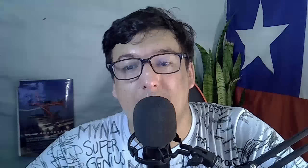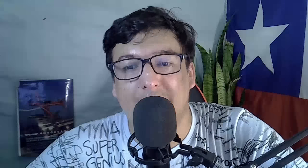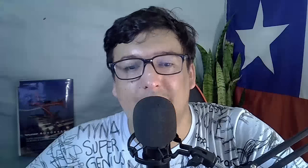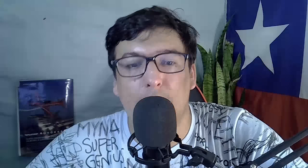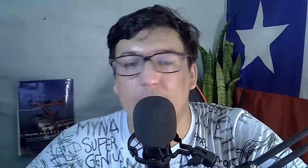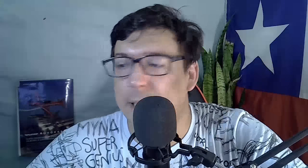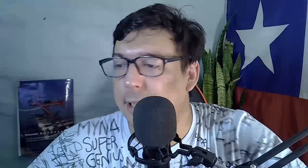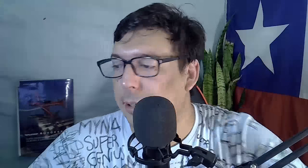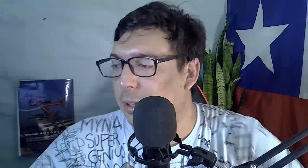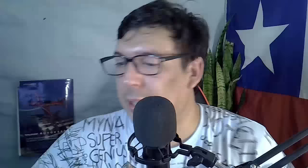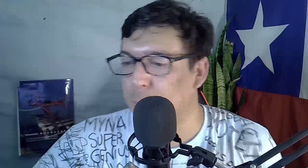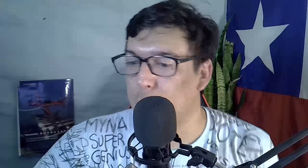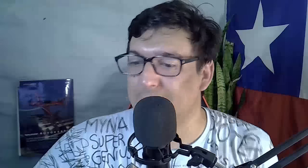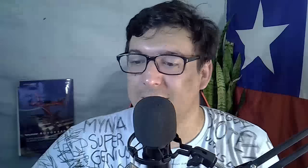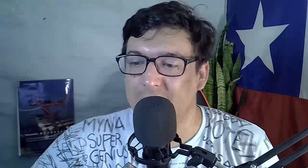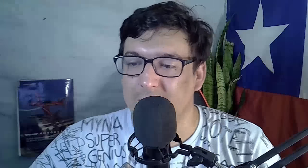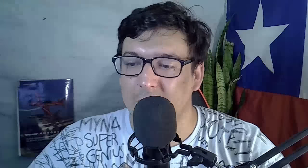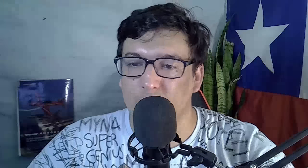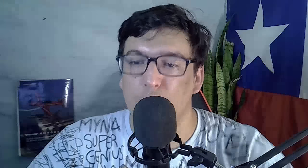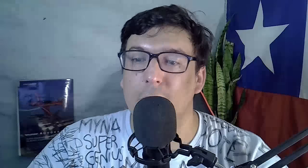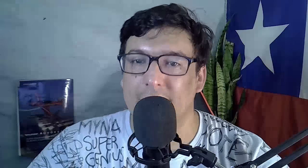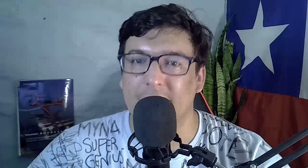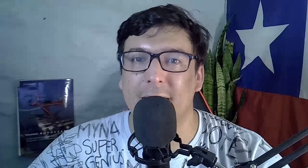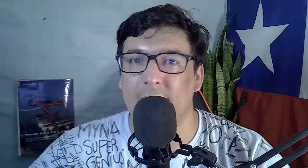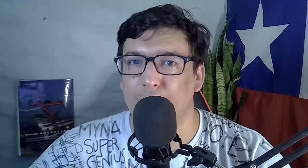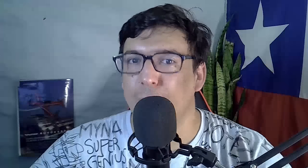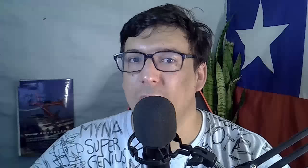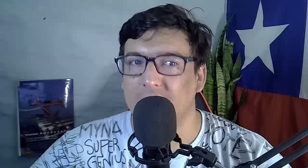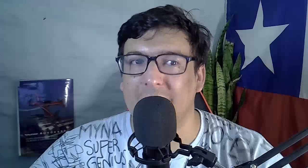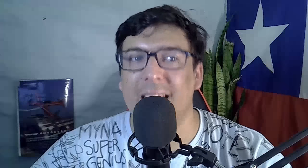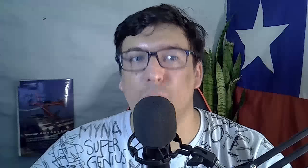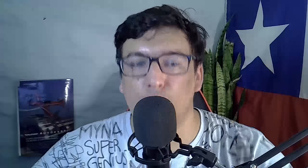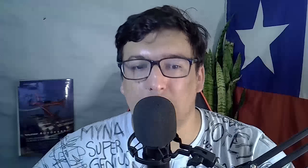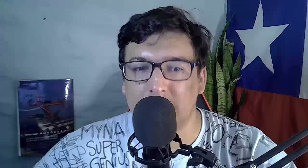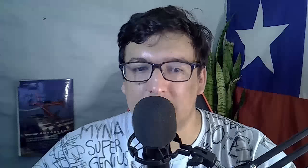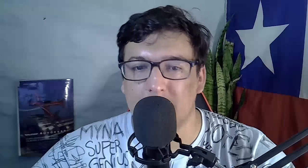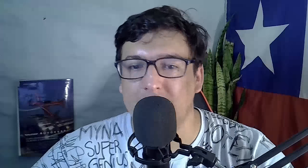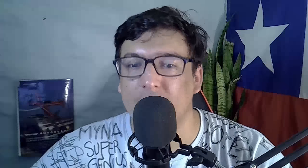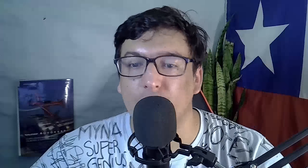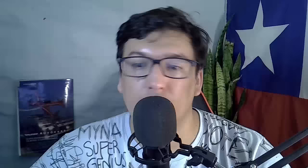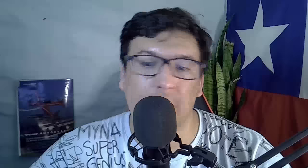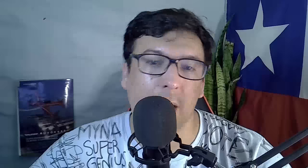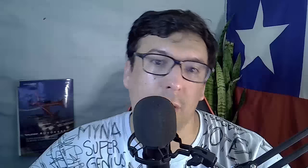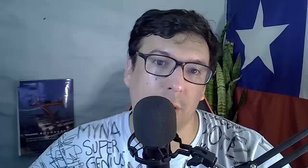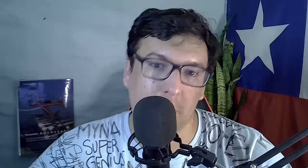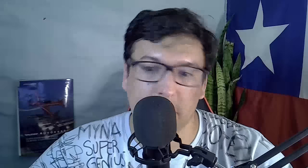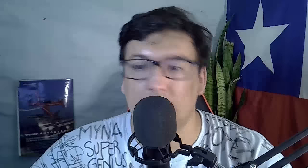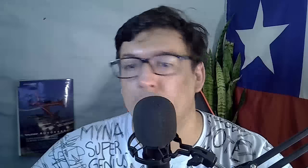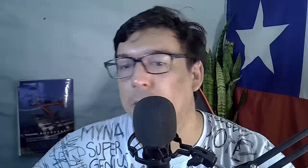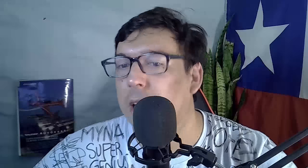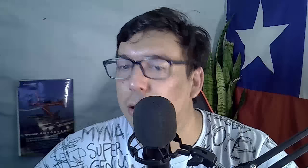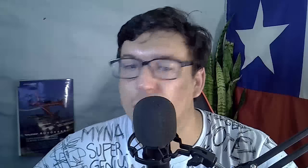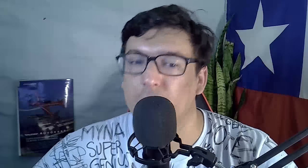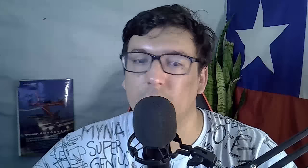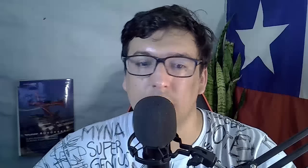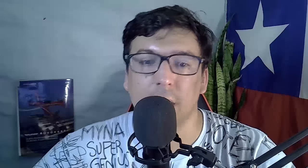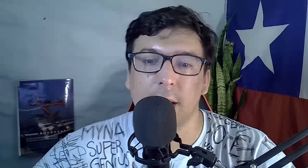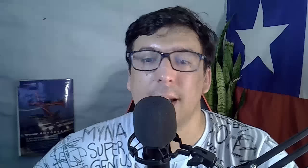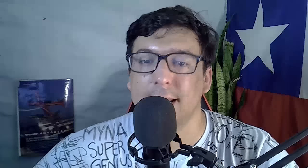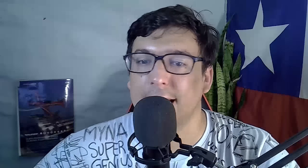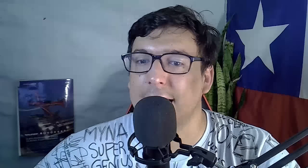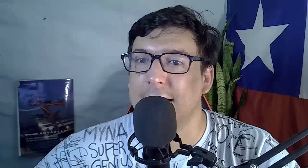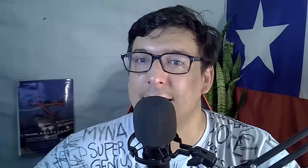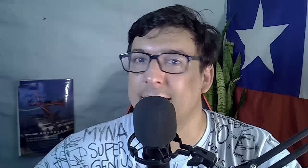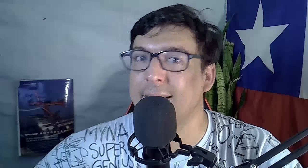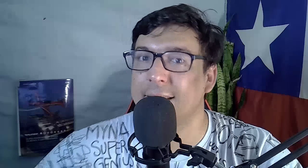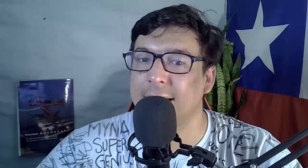probar para ver qué tan buena está. Pero al parecer tiene muy buena calidad. Que eso es lo que le llama la atención a los americanos y a los chinos,